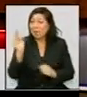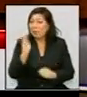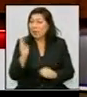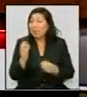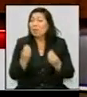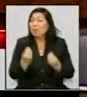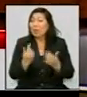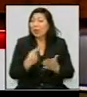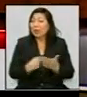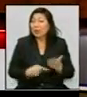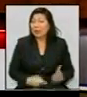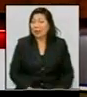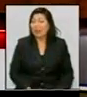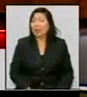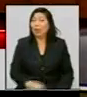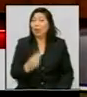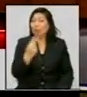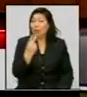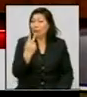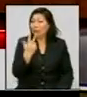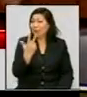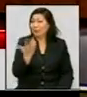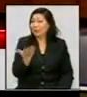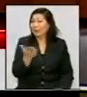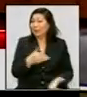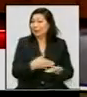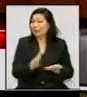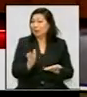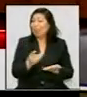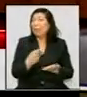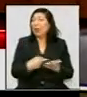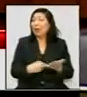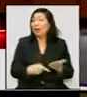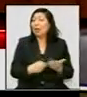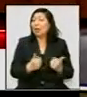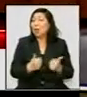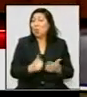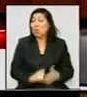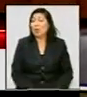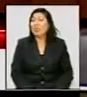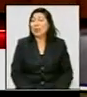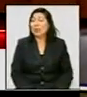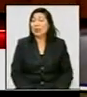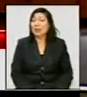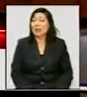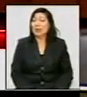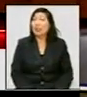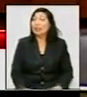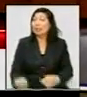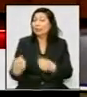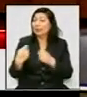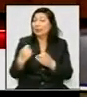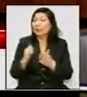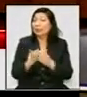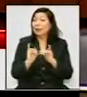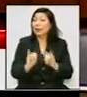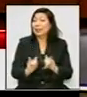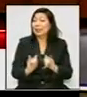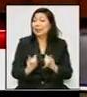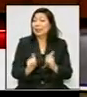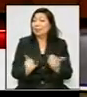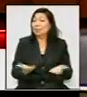Porque ahí solamente se han segmentado dos o tres casos y se han sacado otros para que los buenos, entre comillas, o sea, la oligarquía que domina este